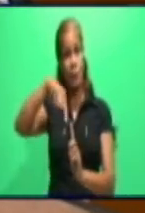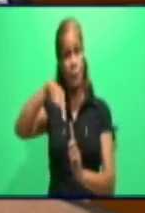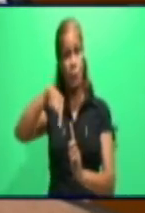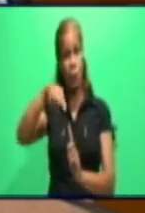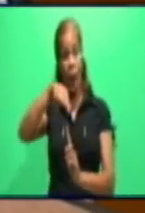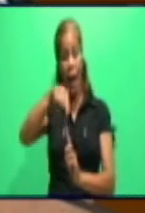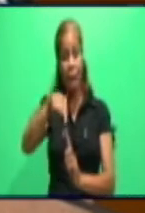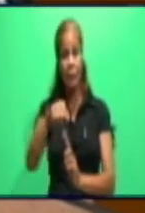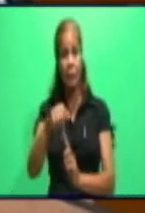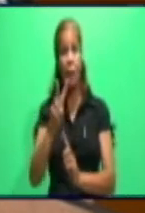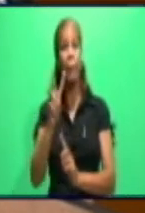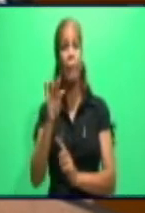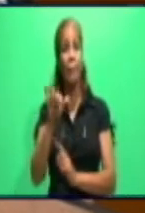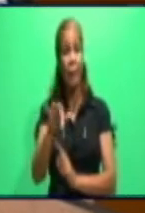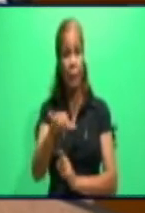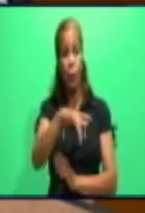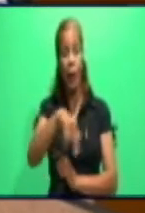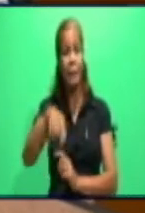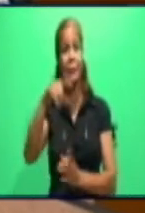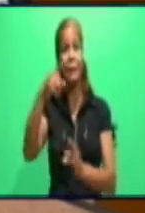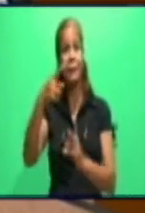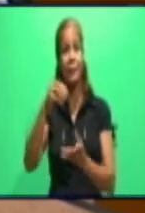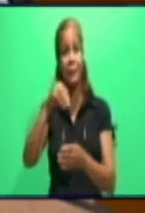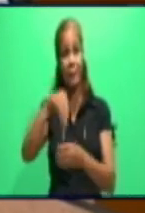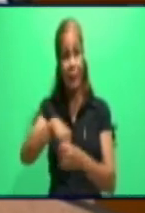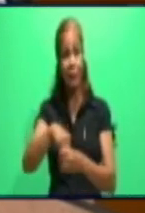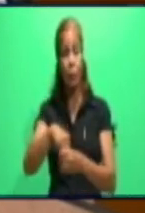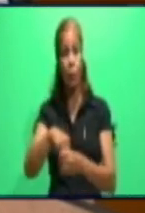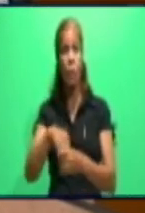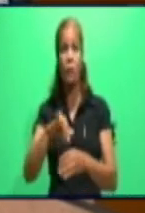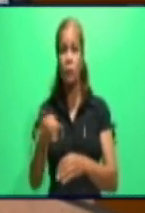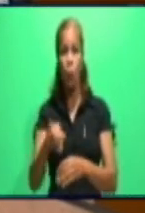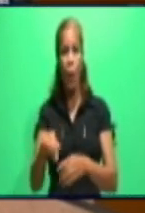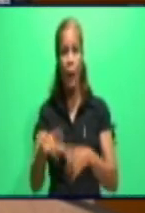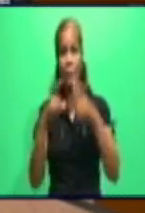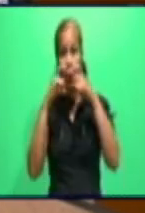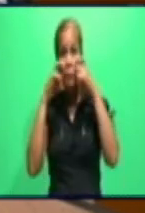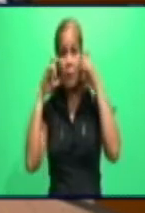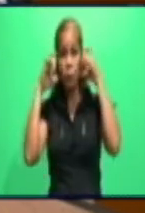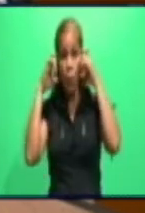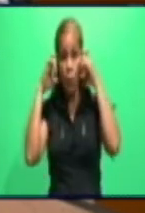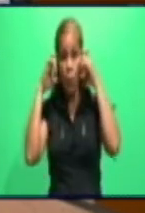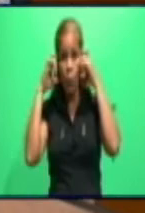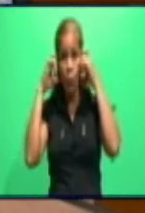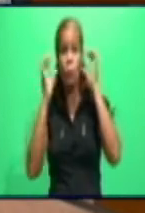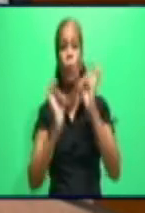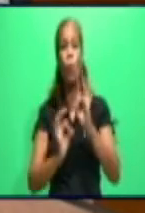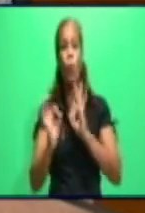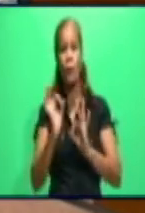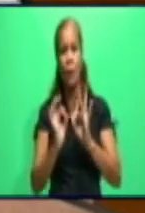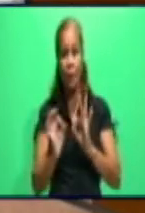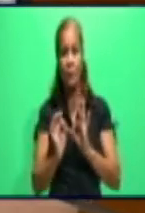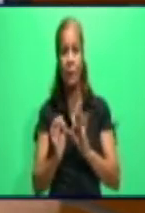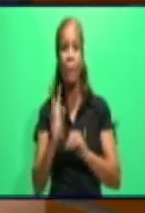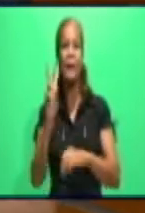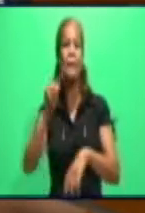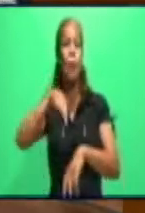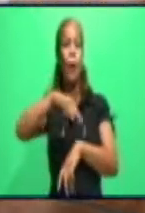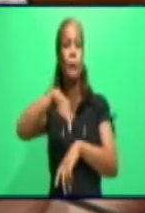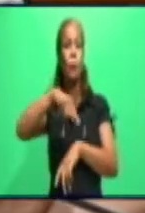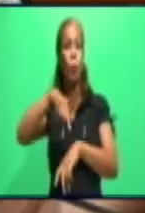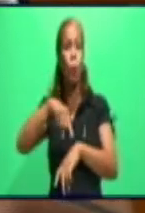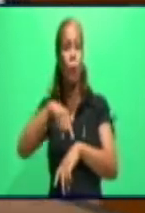que la protección de nosotros tiene que ser 24 horas ya nosotros no podemos decir no como